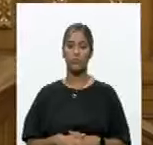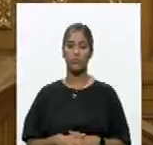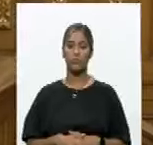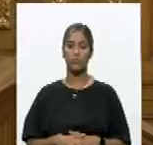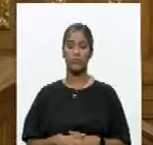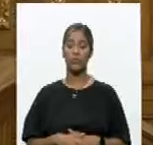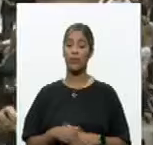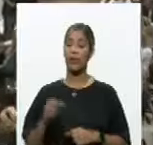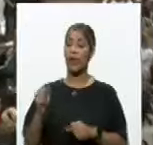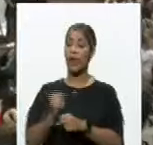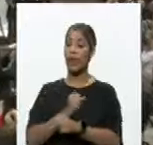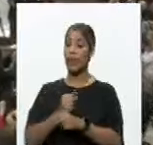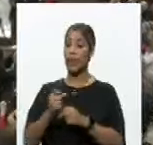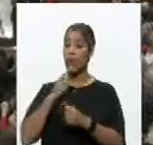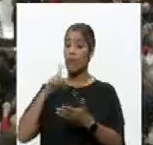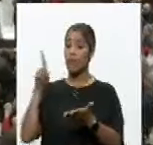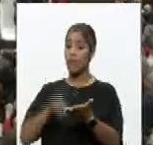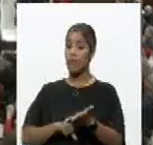El trabajo se cumplió.